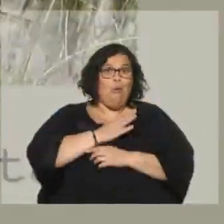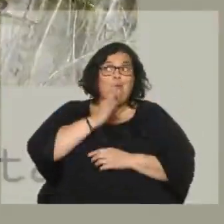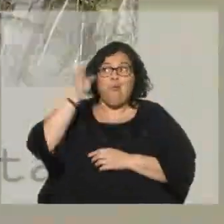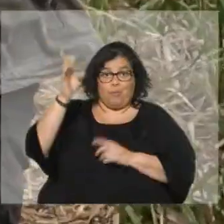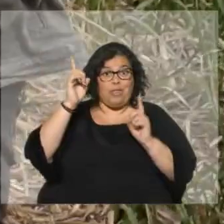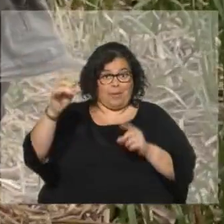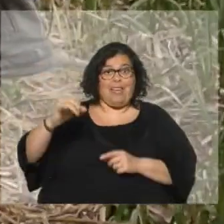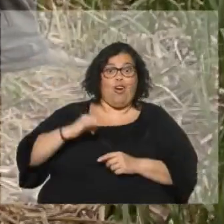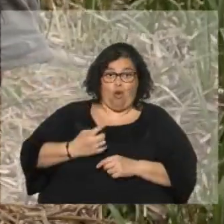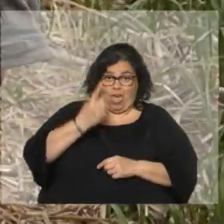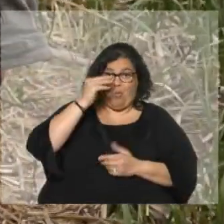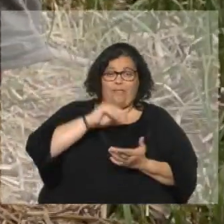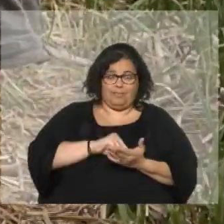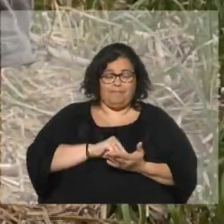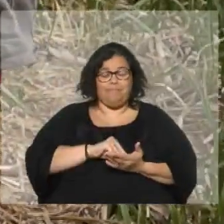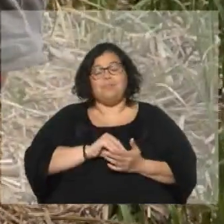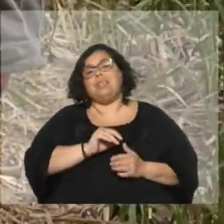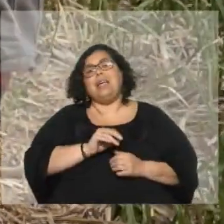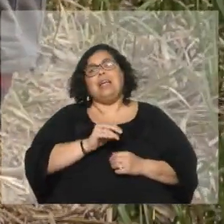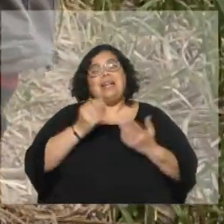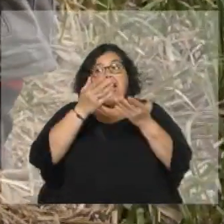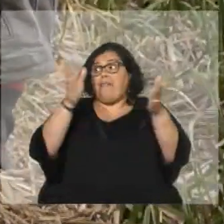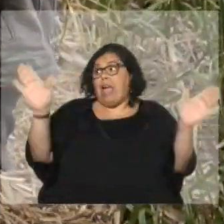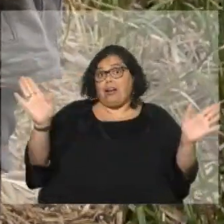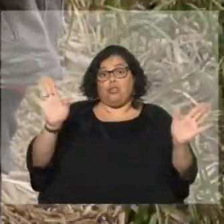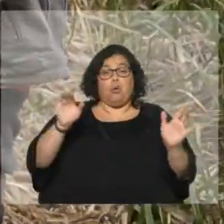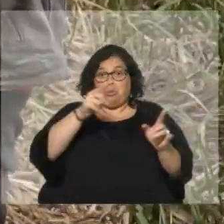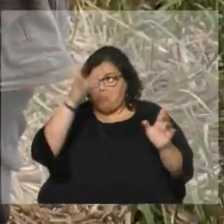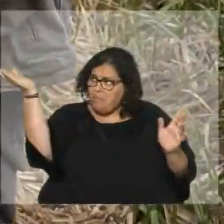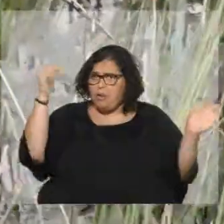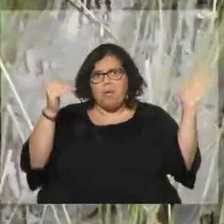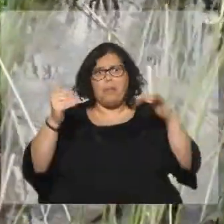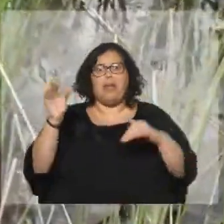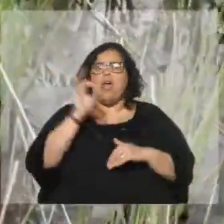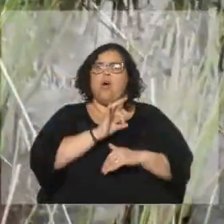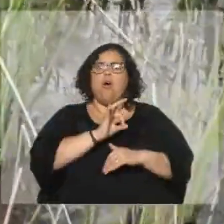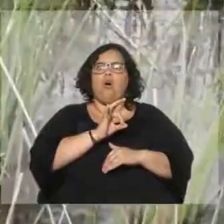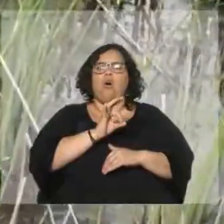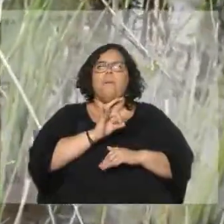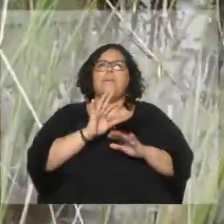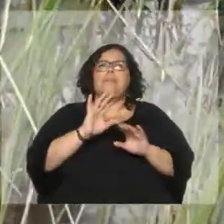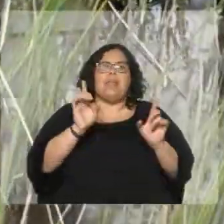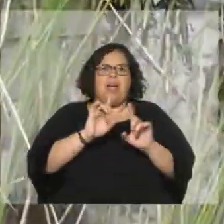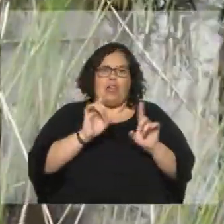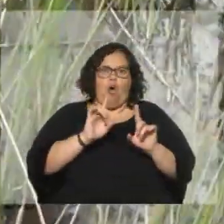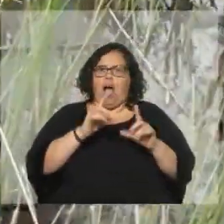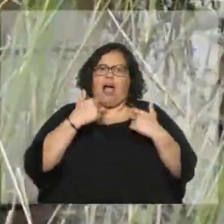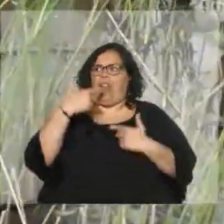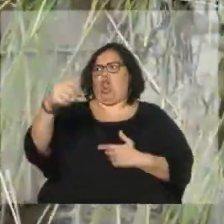son abiertos o a veces hay mucha gente que se arrima y a veces hay que decirle, no, pará, ya está todo el... No. Acá no se le niega